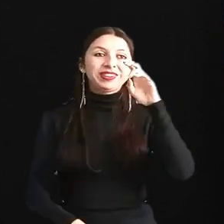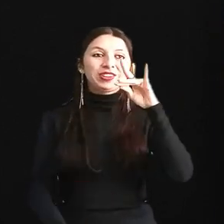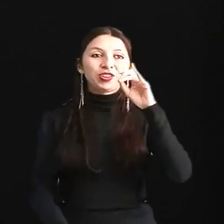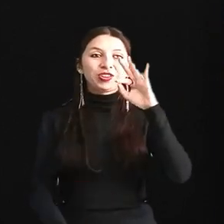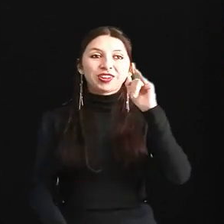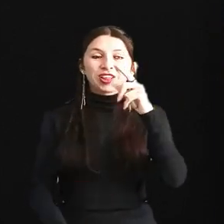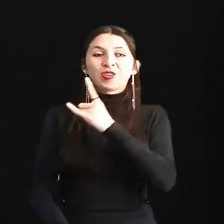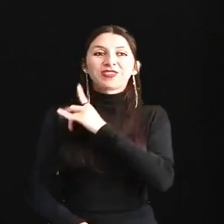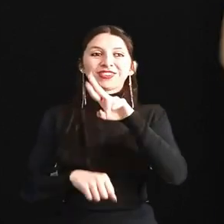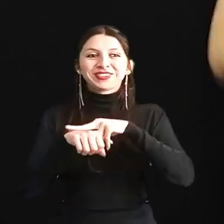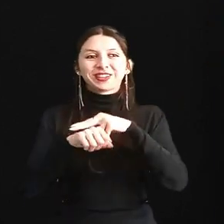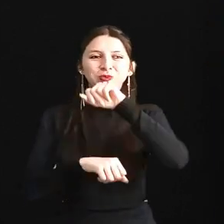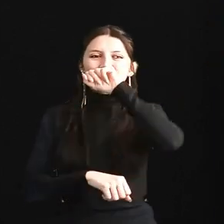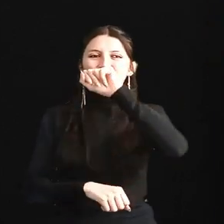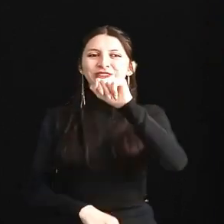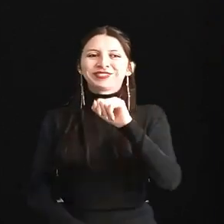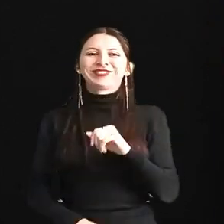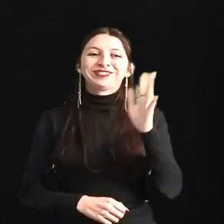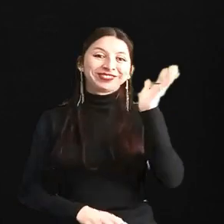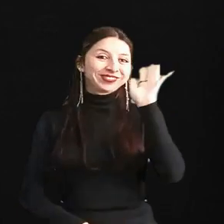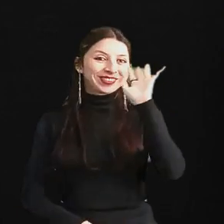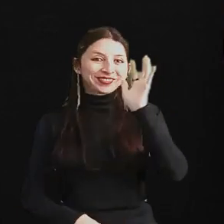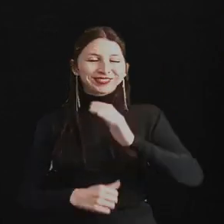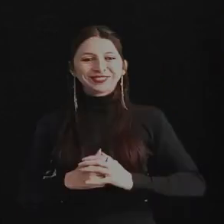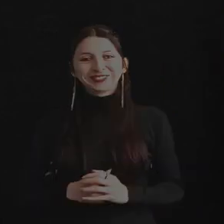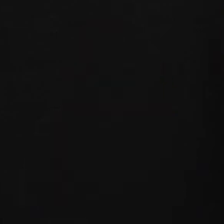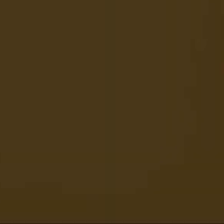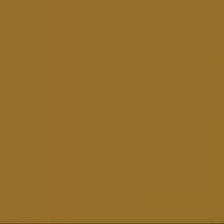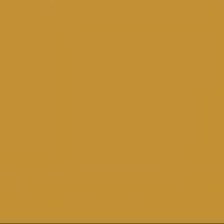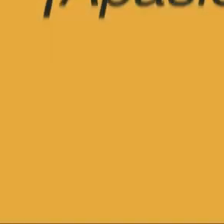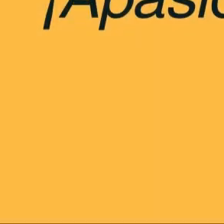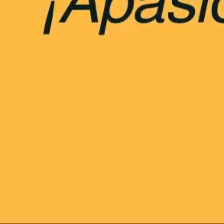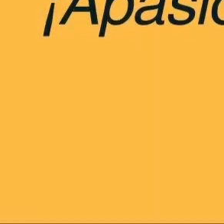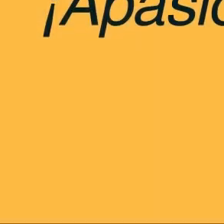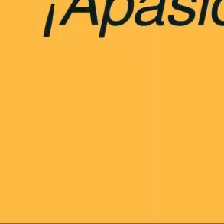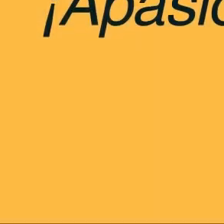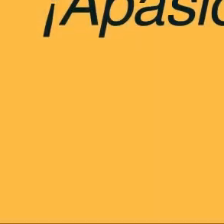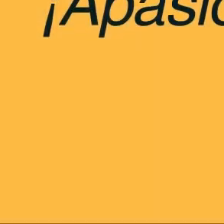Universidad de nariño apasionate por escribir hasta pronto